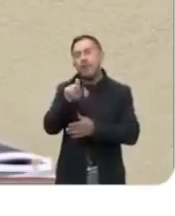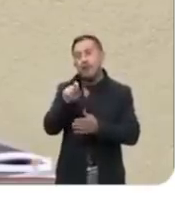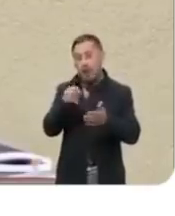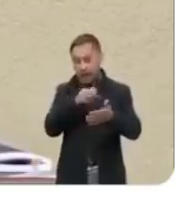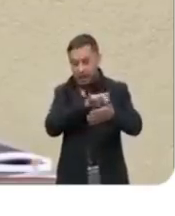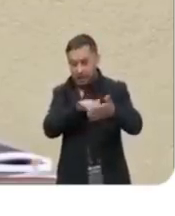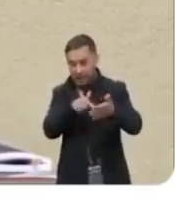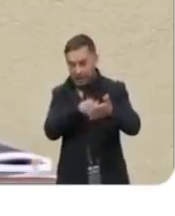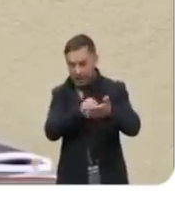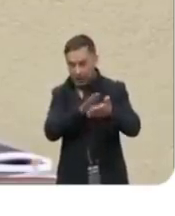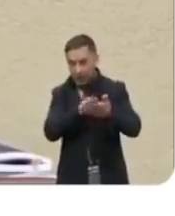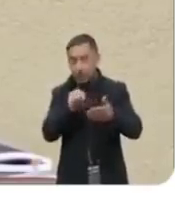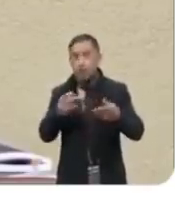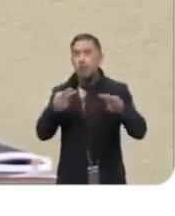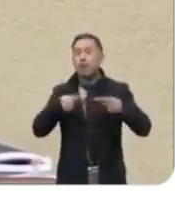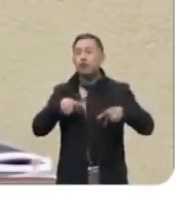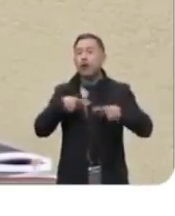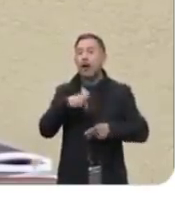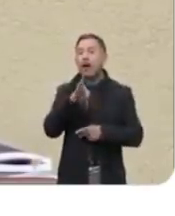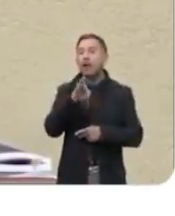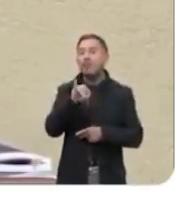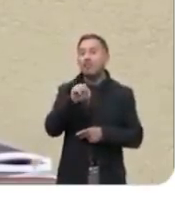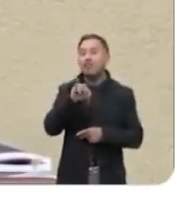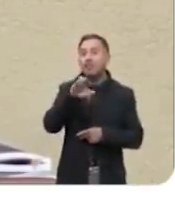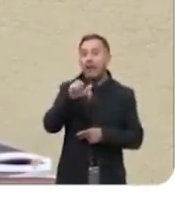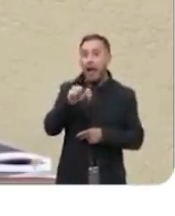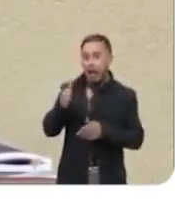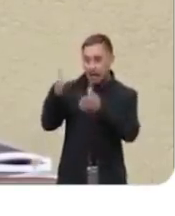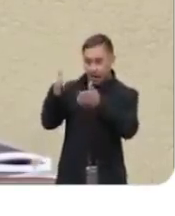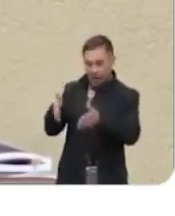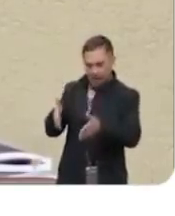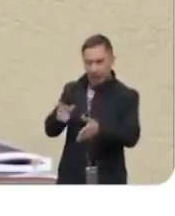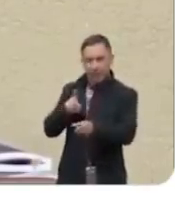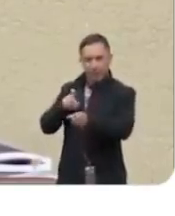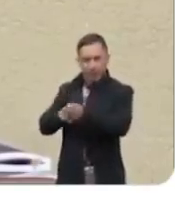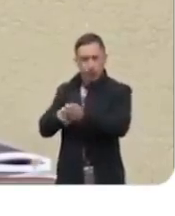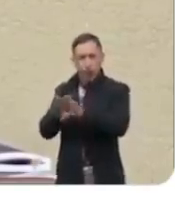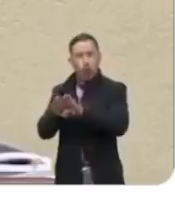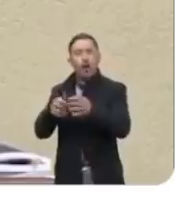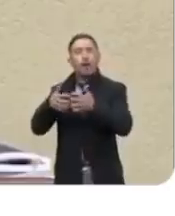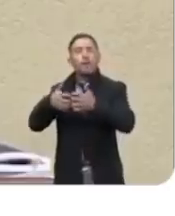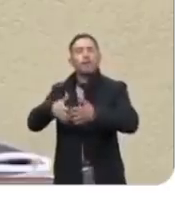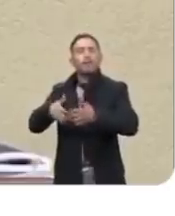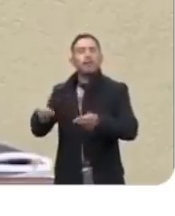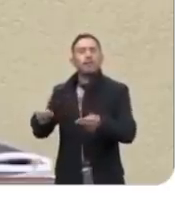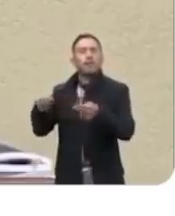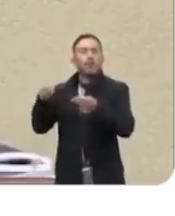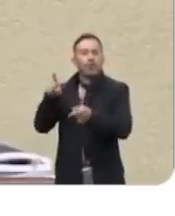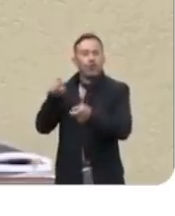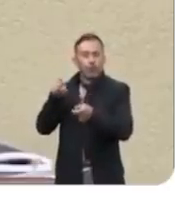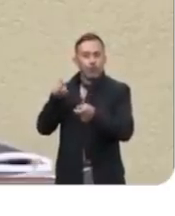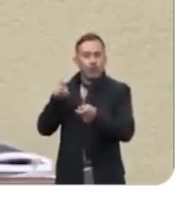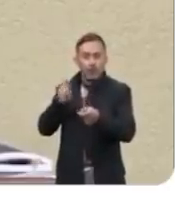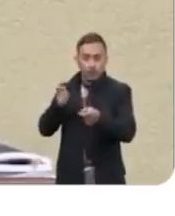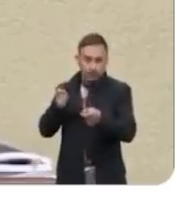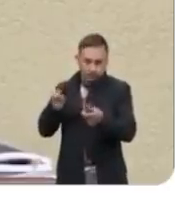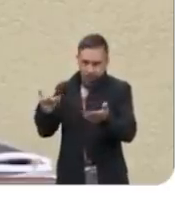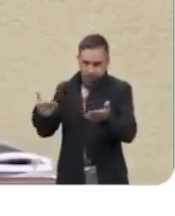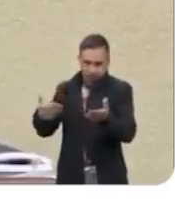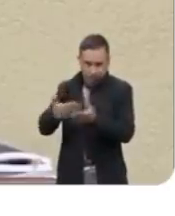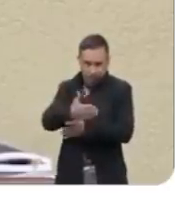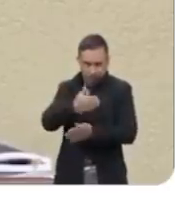personas físicas con actividades empresariales encuadran en el concepto empresa mexicana de carácter mercantil es decir ente prohibido